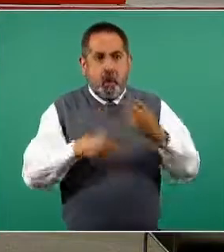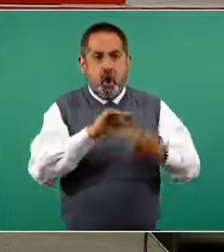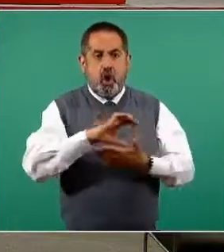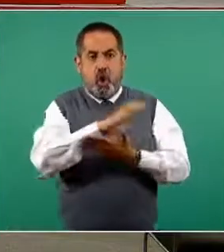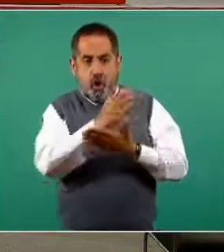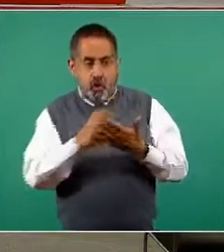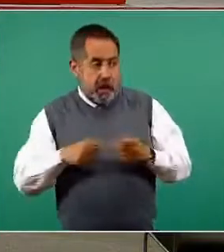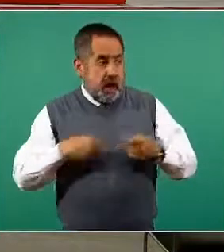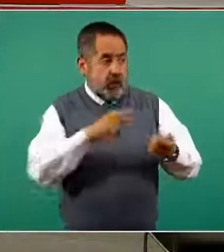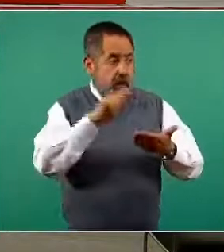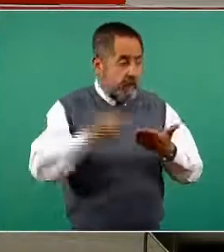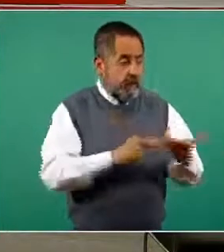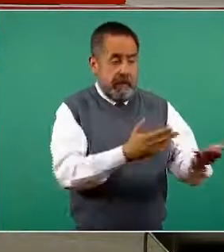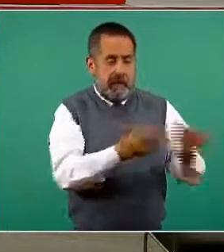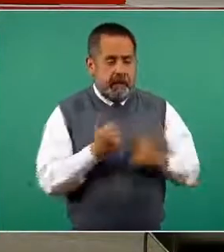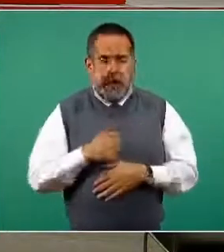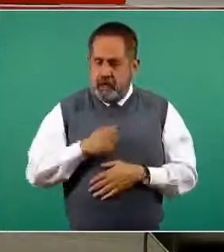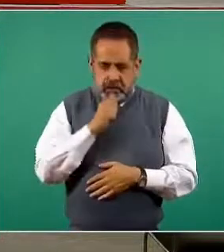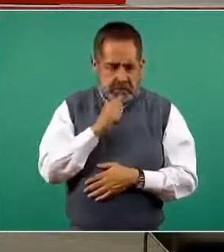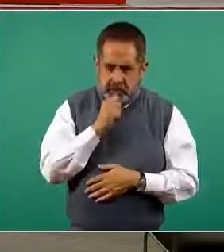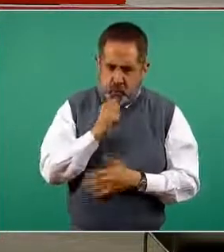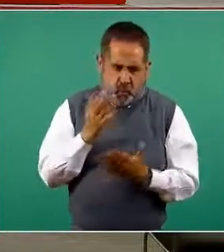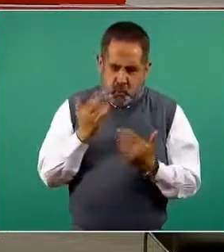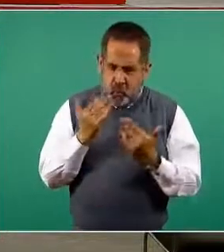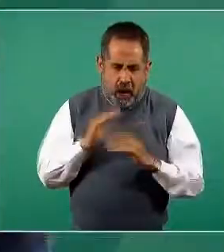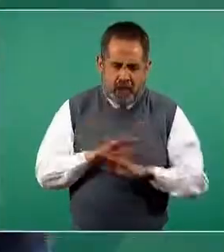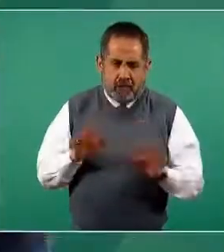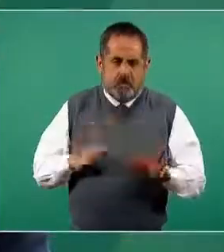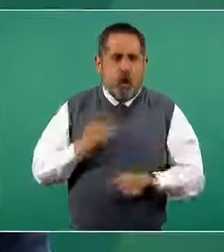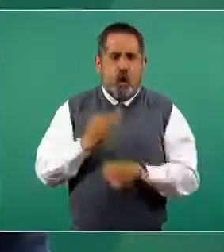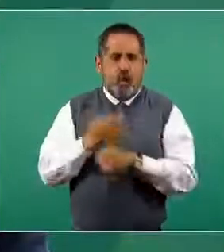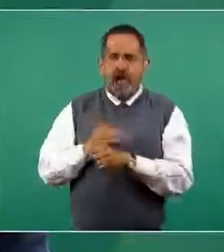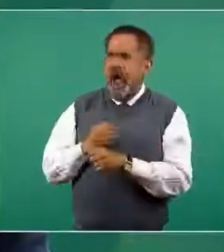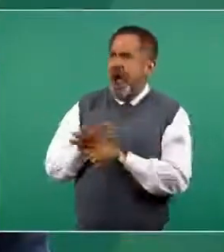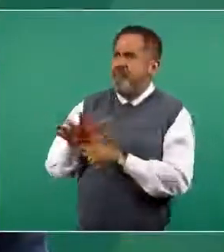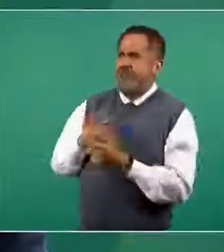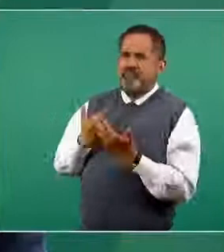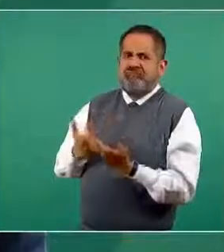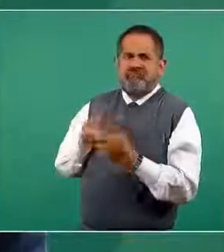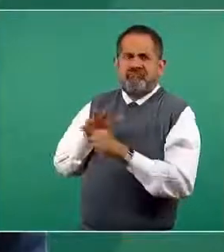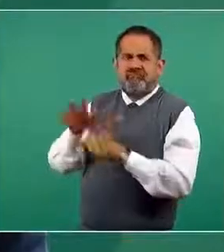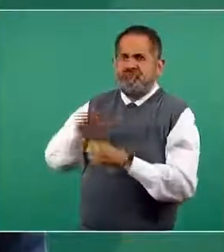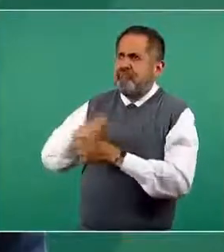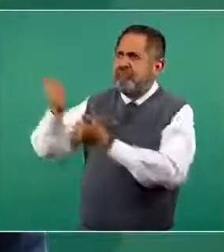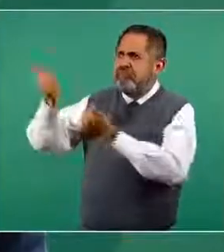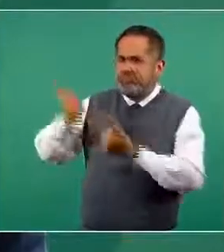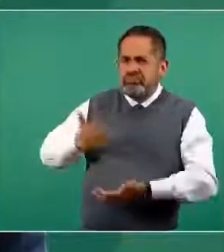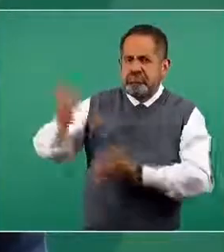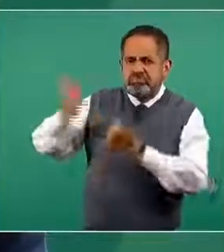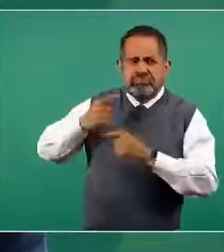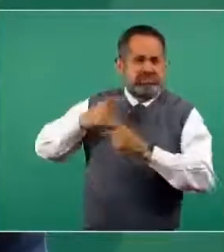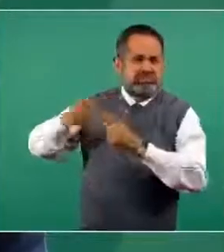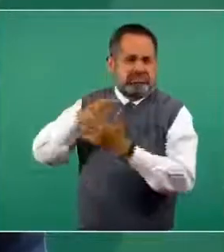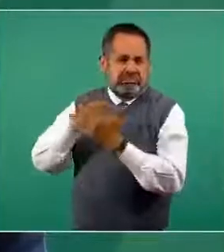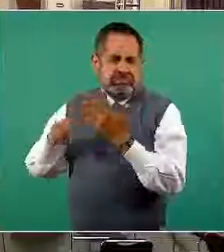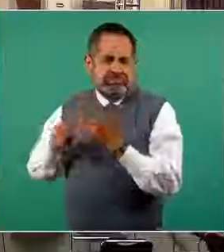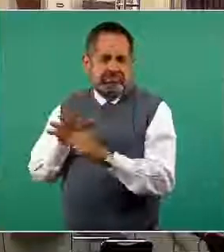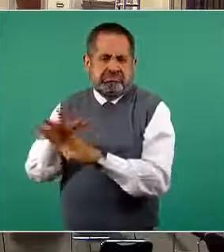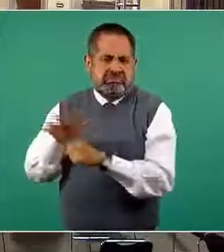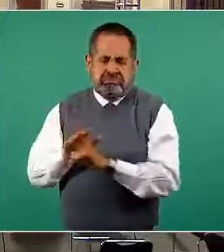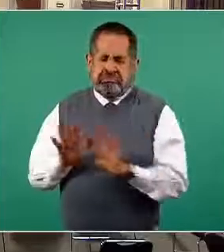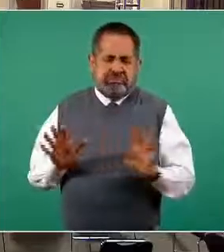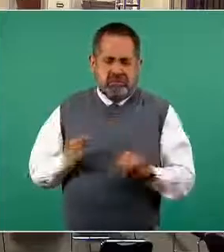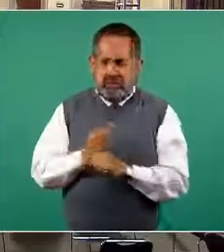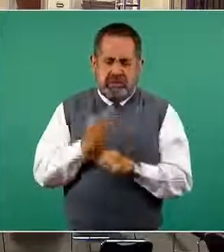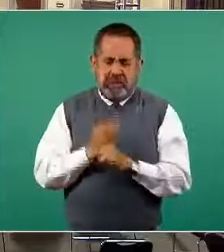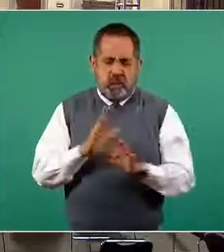que ese contrato sea firmado. ¿Por qué razón? Porque ahorita tenemos un buen abastecimiento de las otras 5 vacunas.